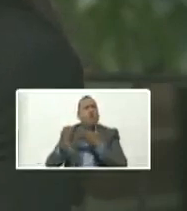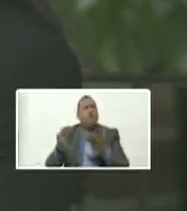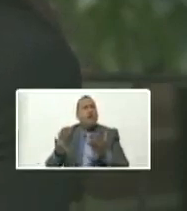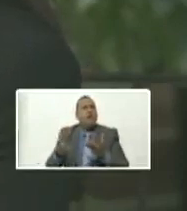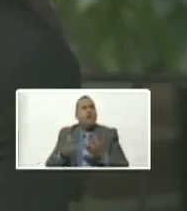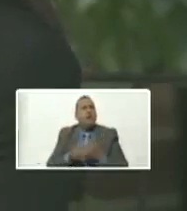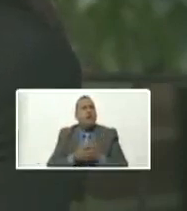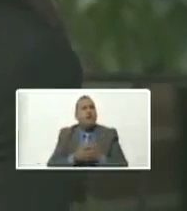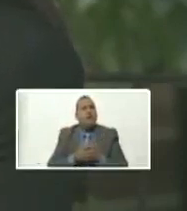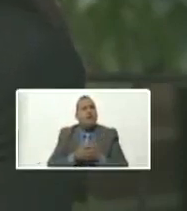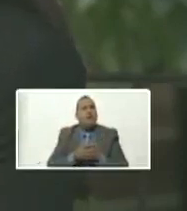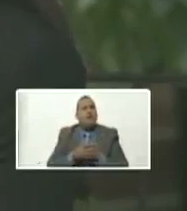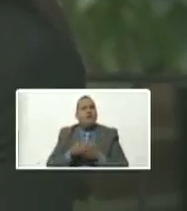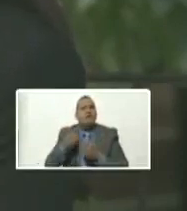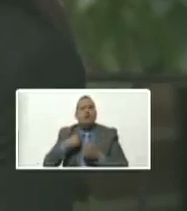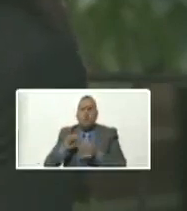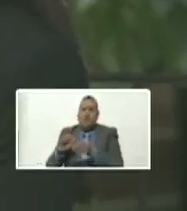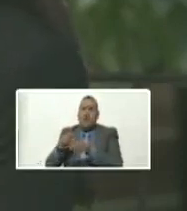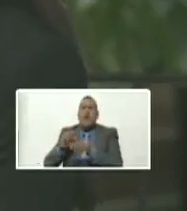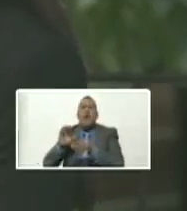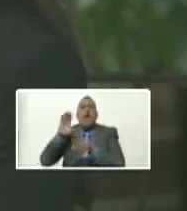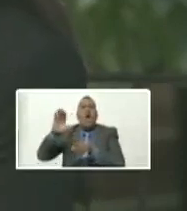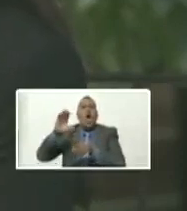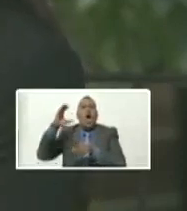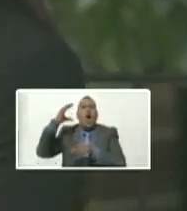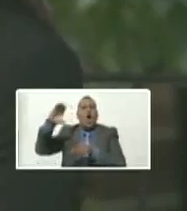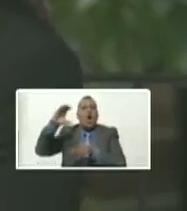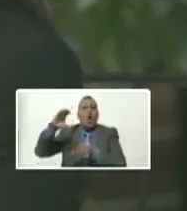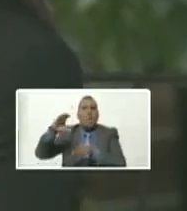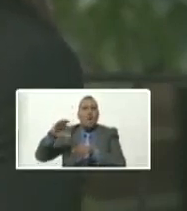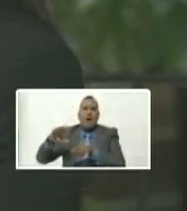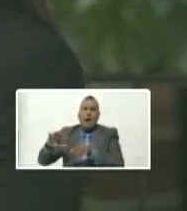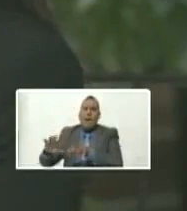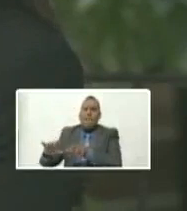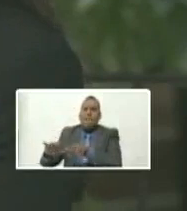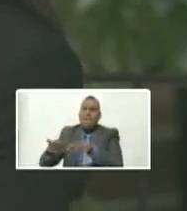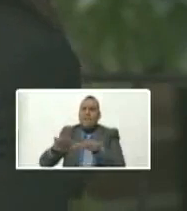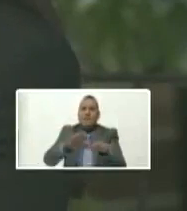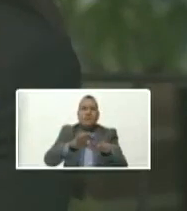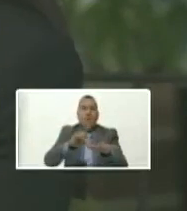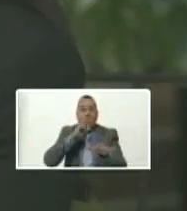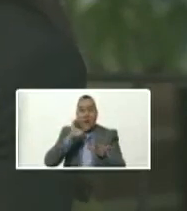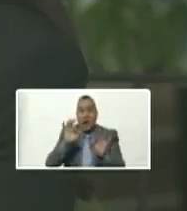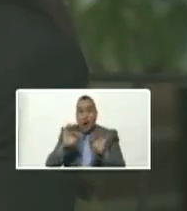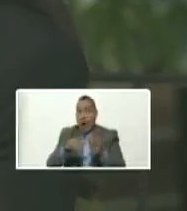la política migratoria colombiana como un modelo para la región,